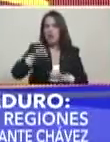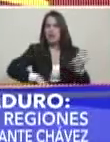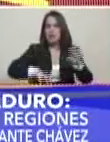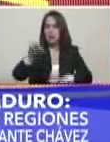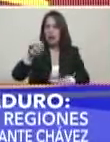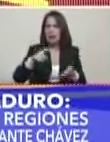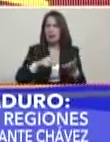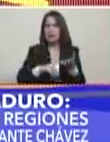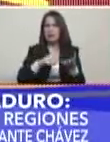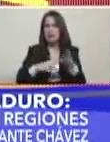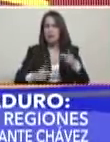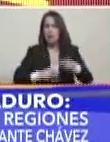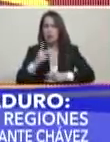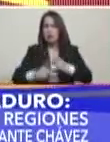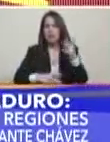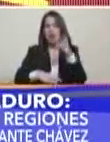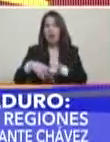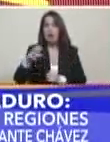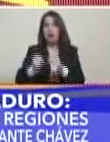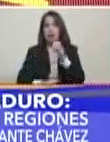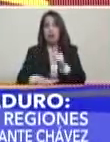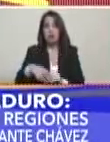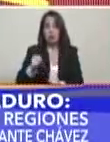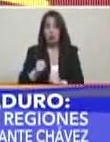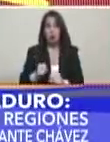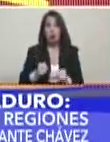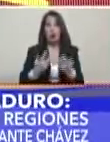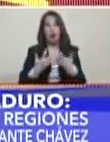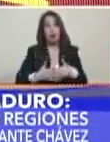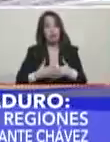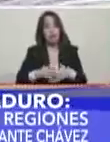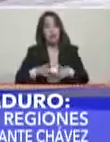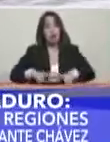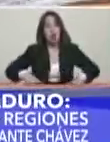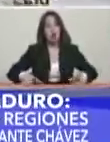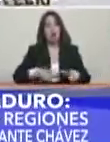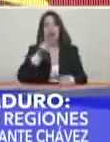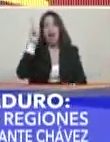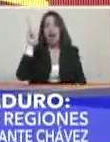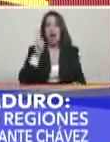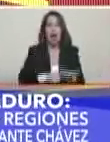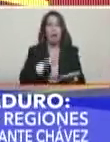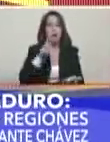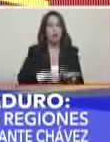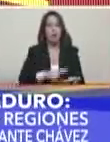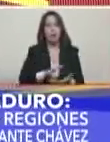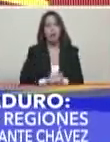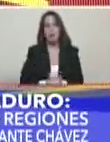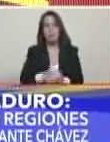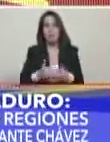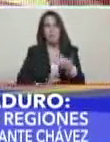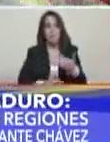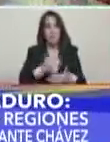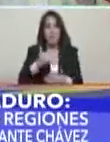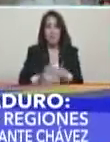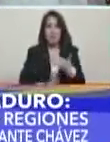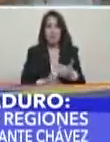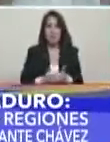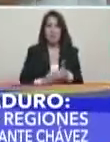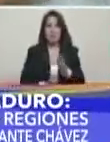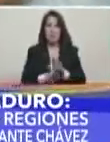Planta Procesadora de Lácteos y Jugos y Hacienda Quiriquiri. Aprobado. Avanzar,